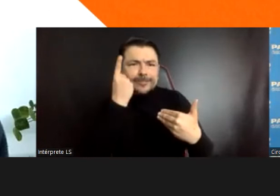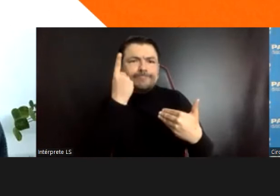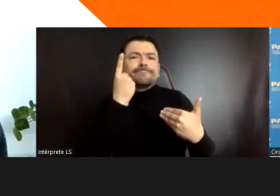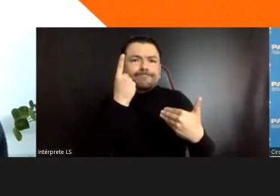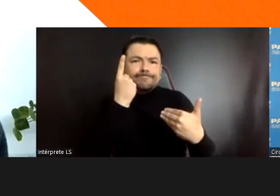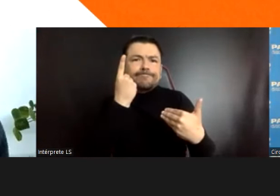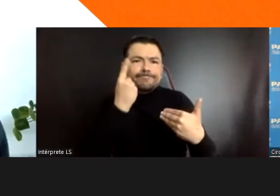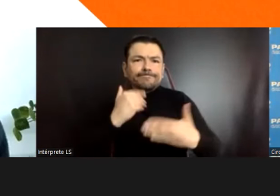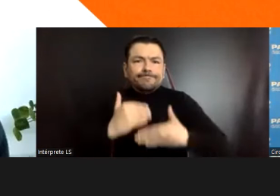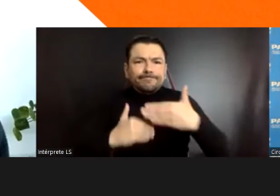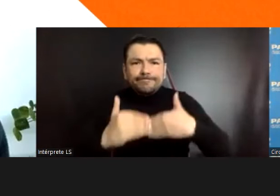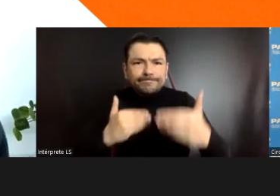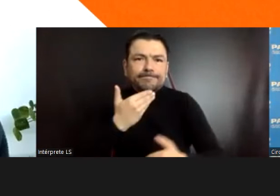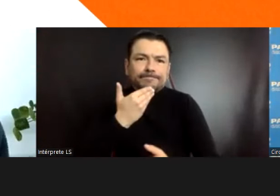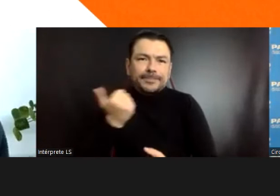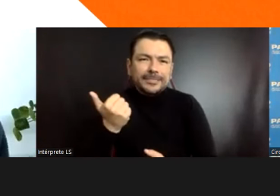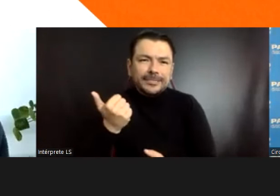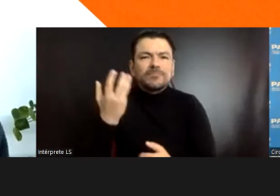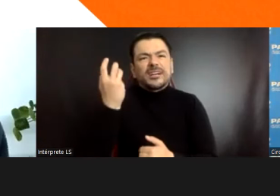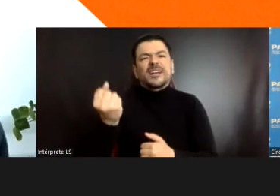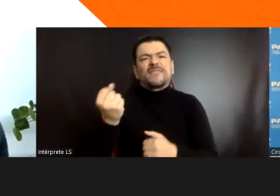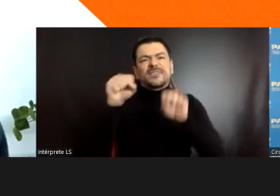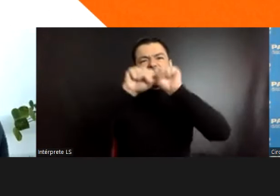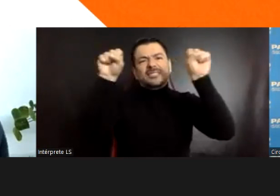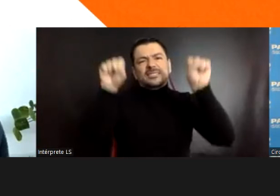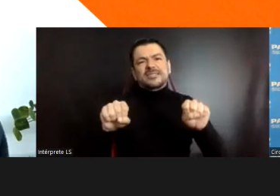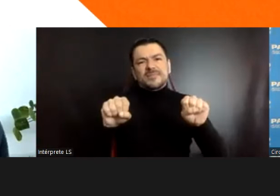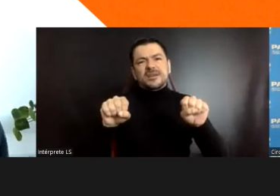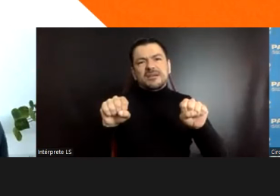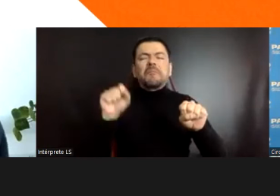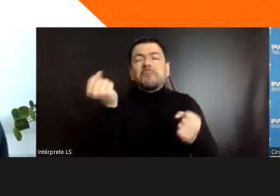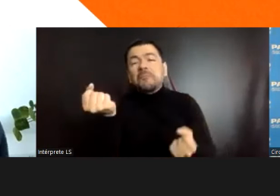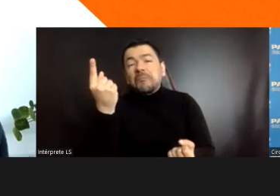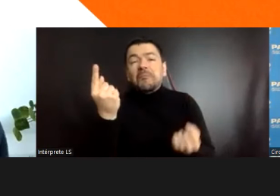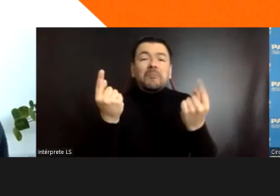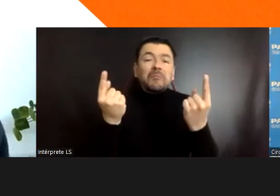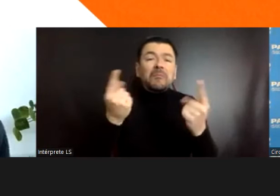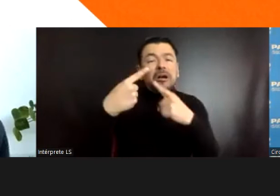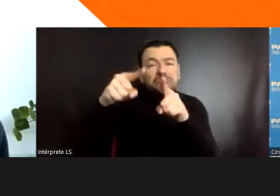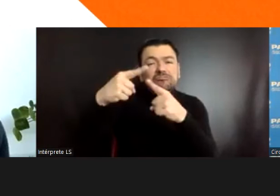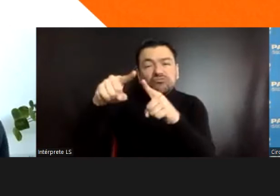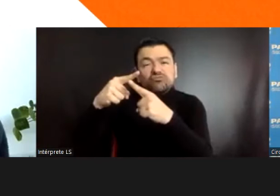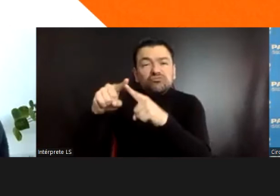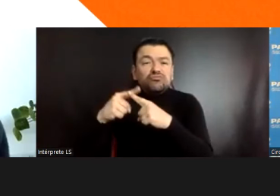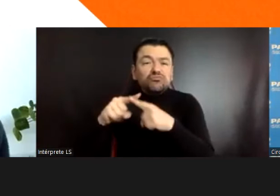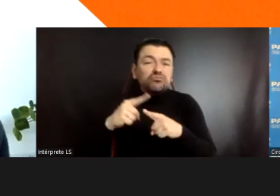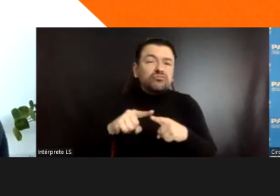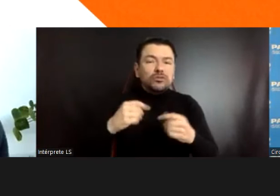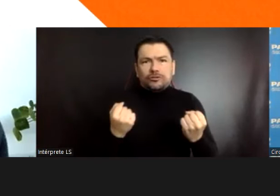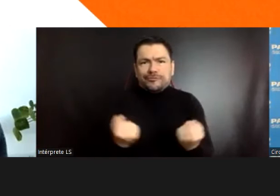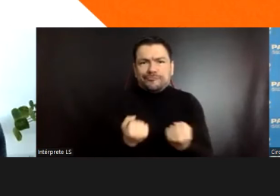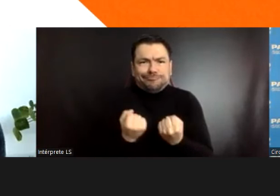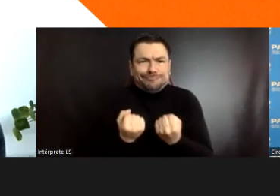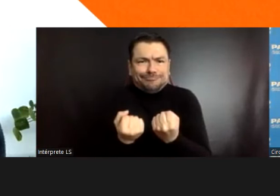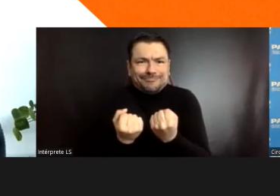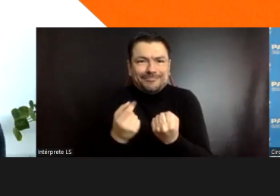han mostrado una respuesta pobre para que puedan mejorar esa respuesta con un enfoque que va a ser no solo en discutir